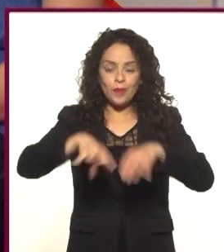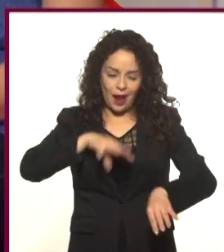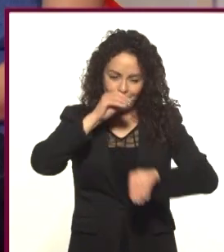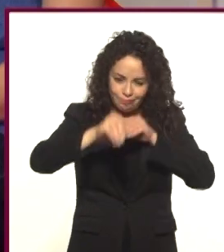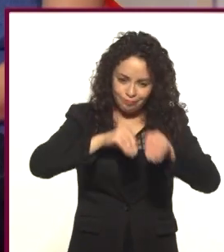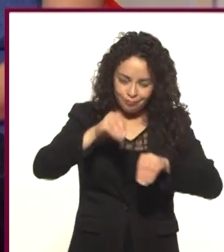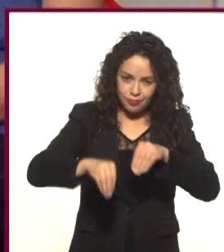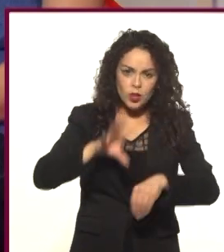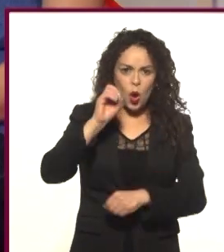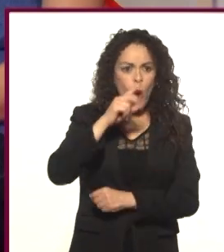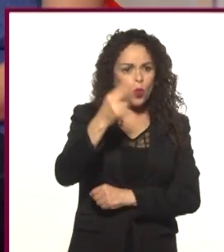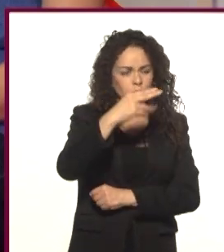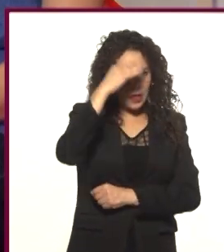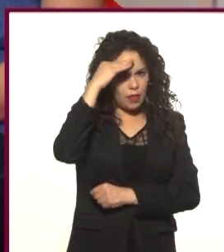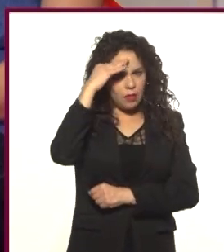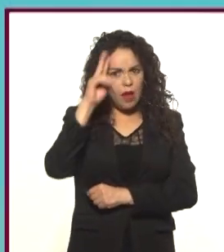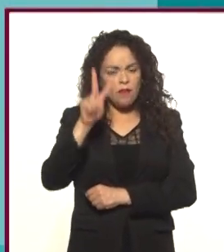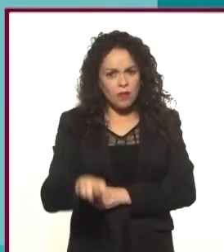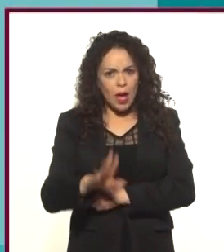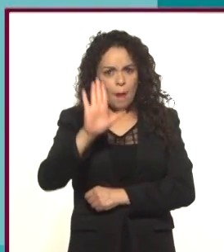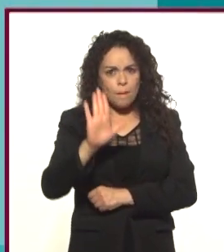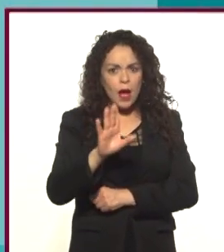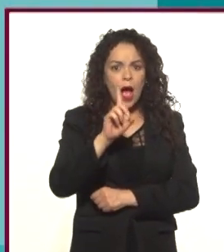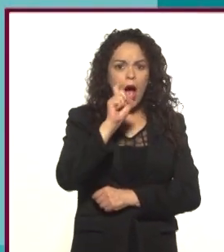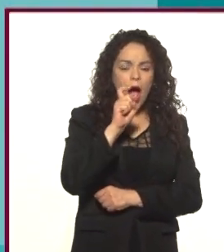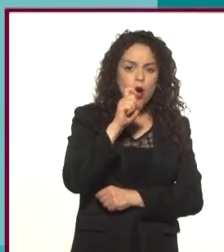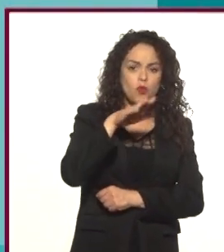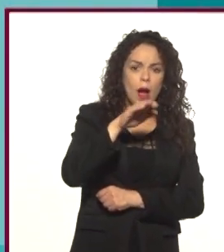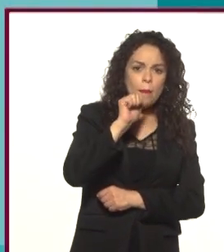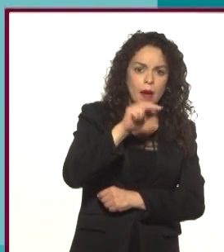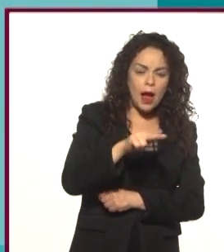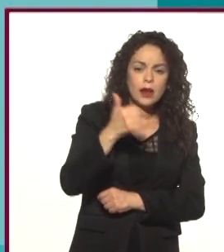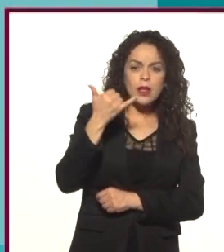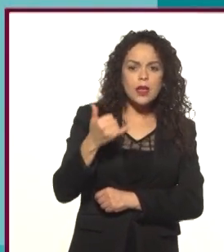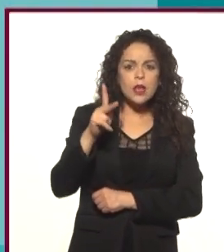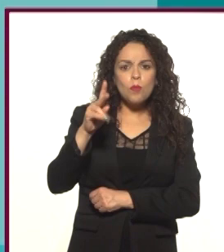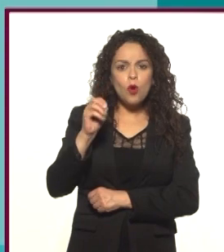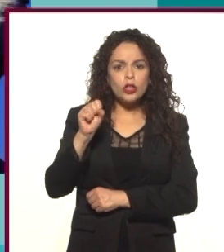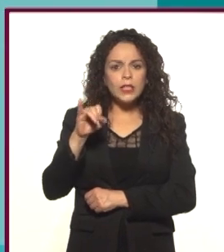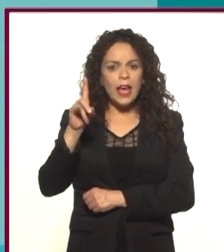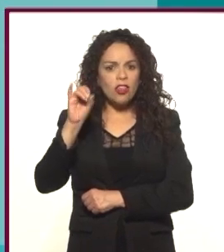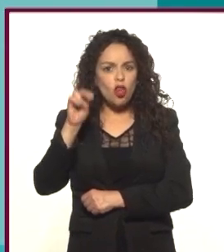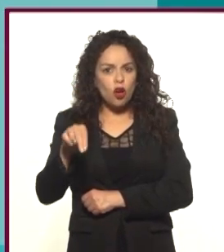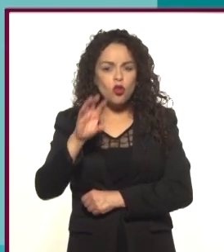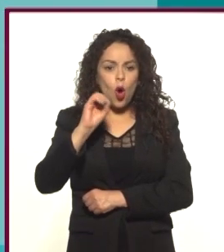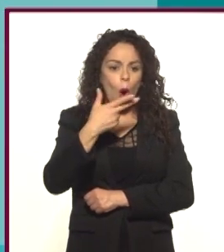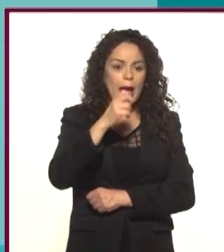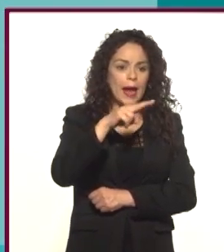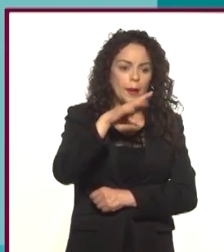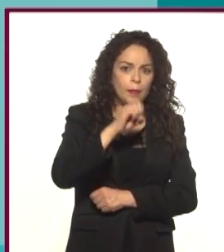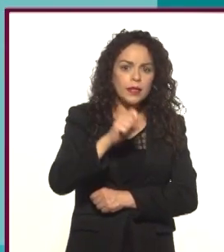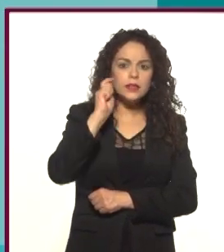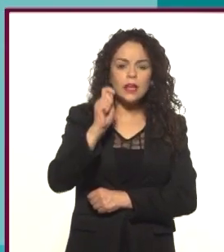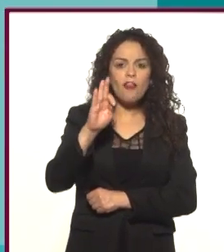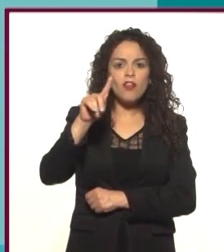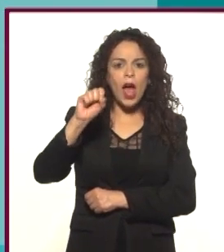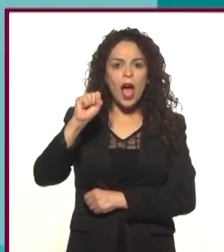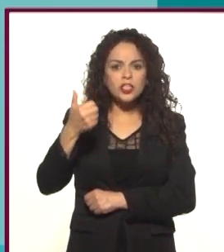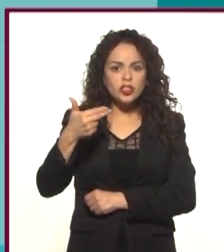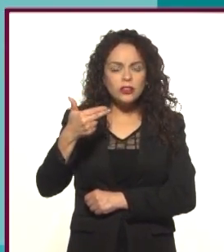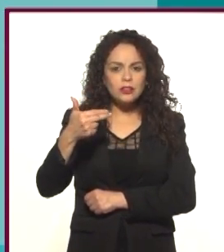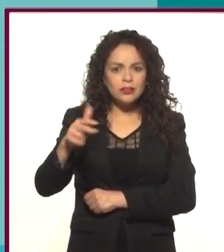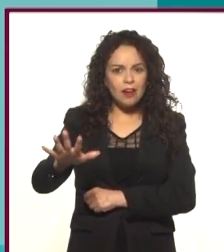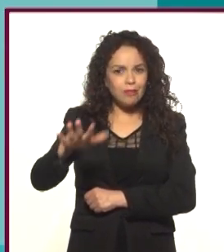¿O ustedes habían reflexionado en qué tanto se parecen Aquaman y Poseidón? ¿O Hermes y las primeras versiones de